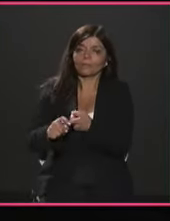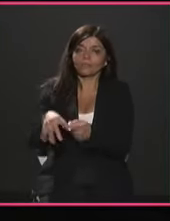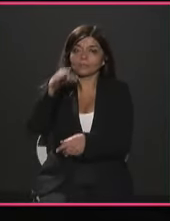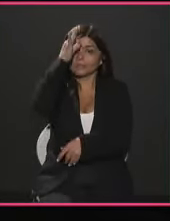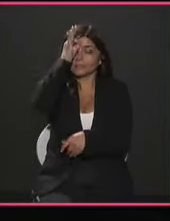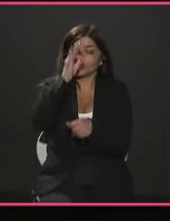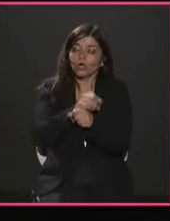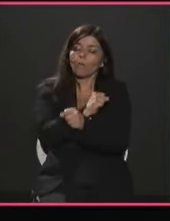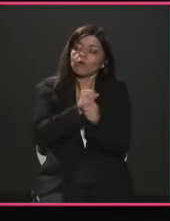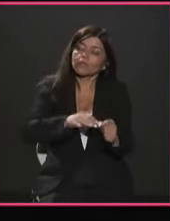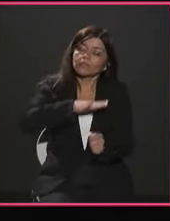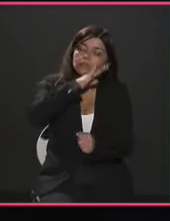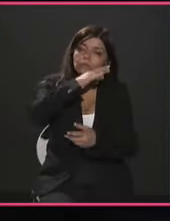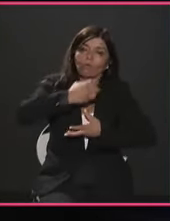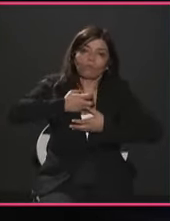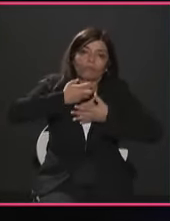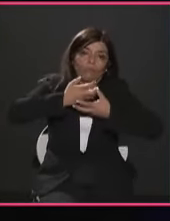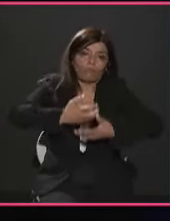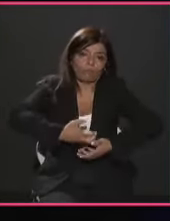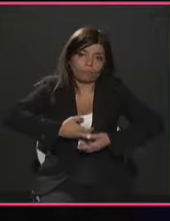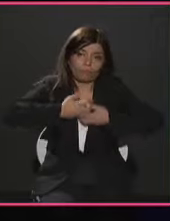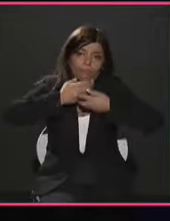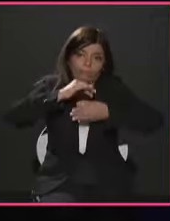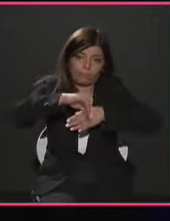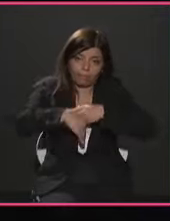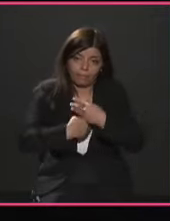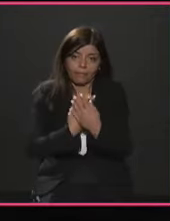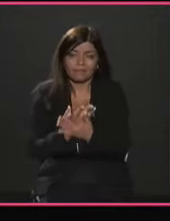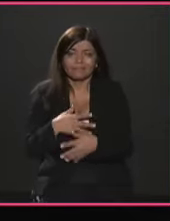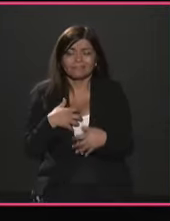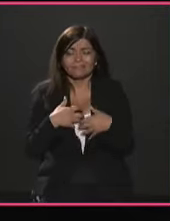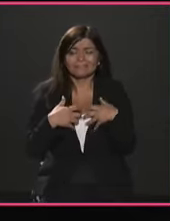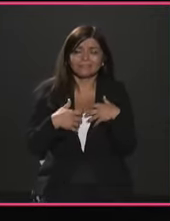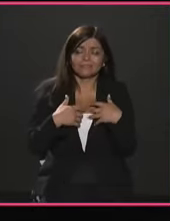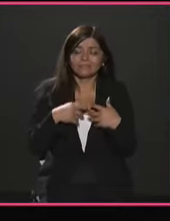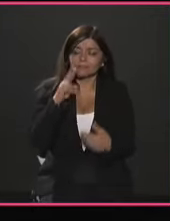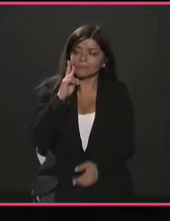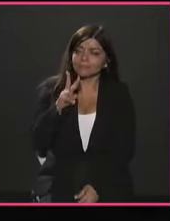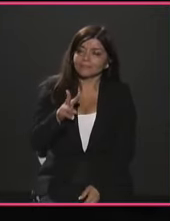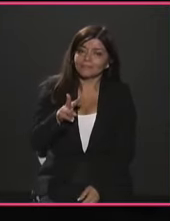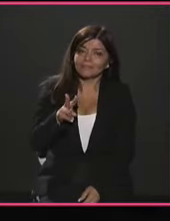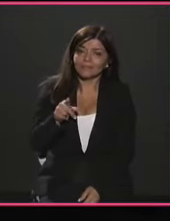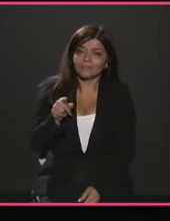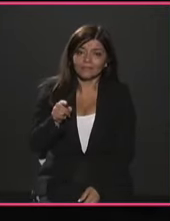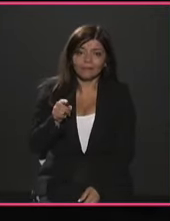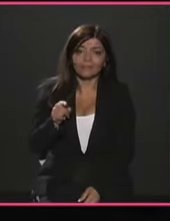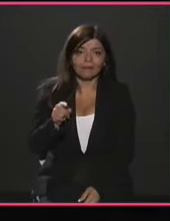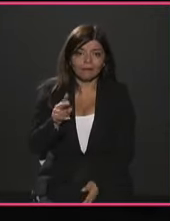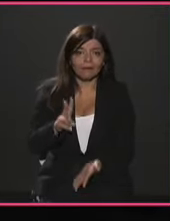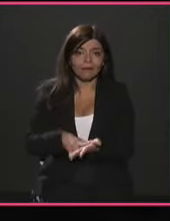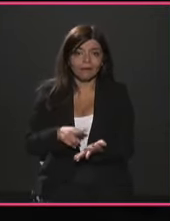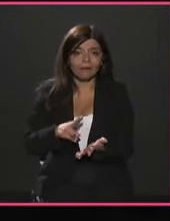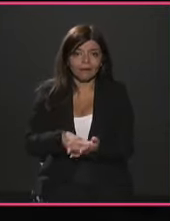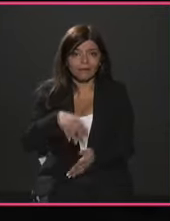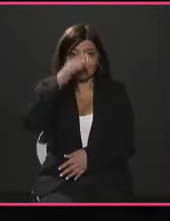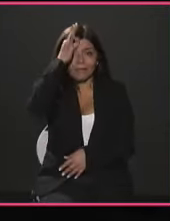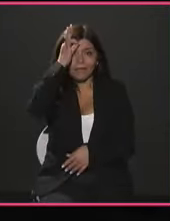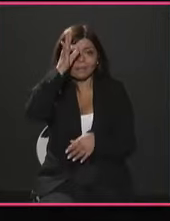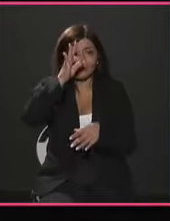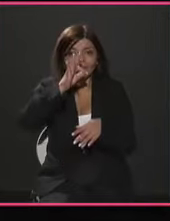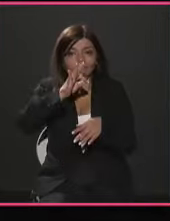no podía dormir Estaba vomitando toda la noche y yo estaba bastante molesto la verdad hasta que me di cuenta que estaba efectivamente muy